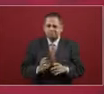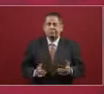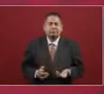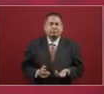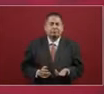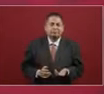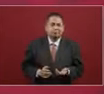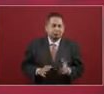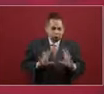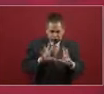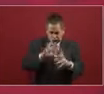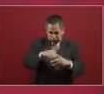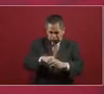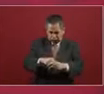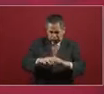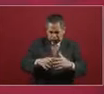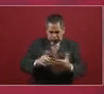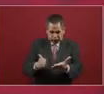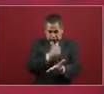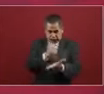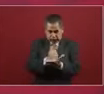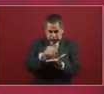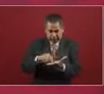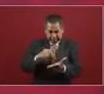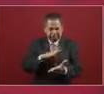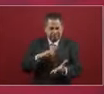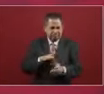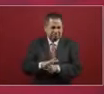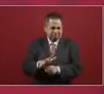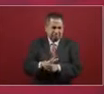Todos van a las grandes ciudades.